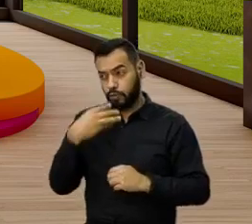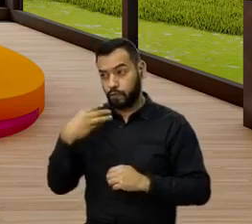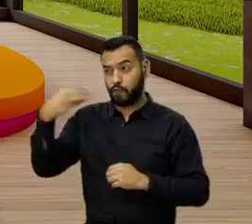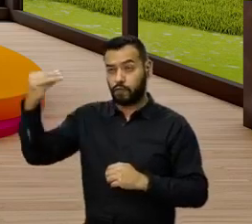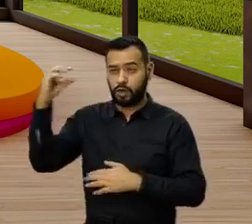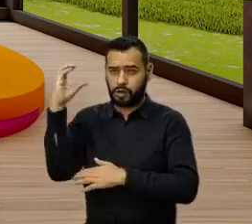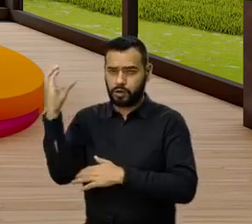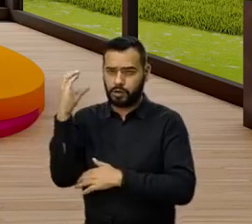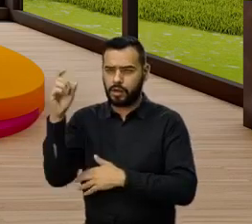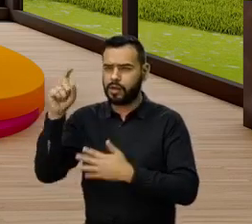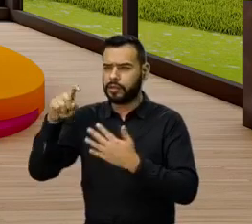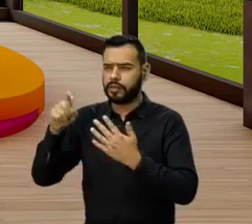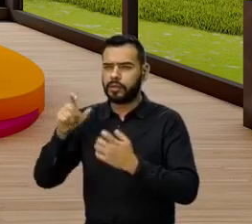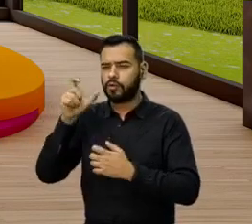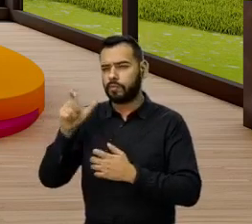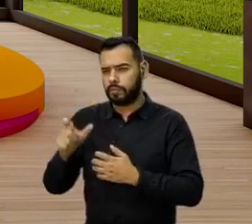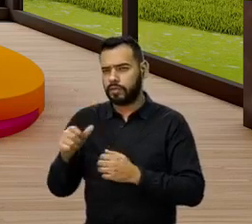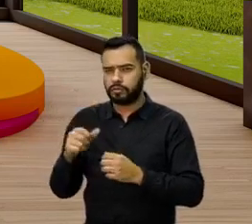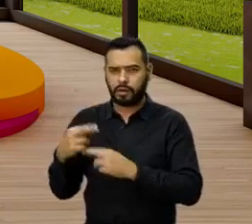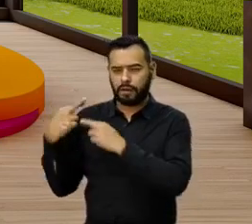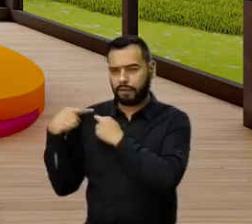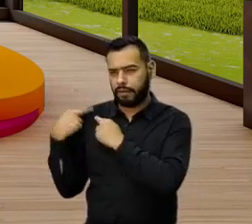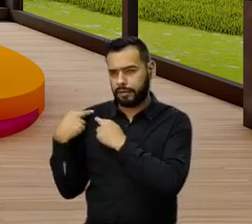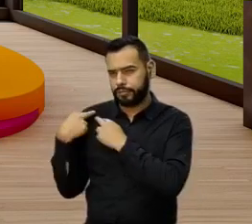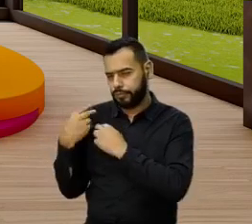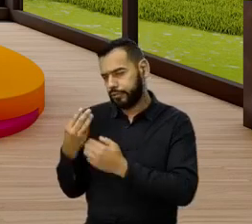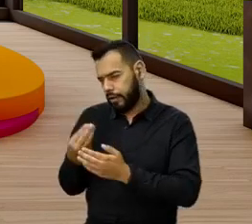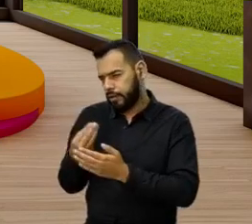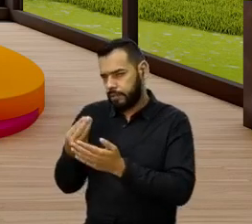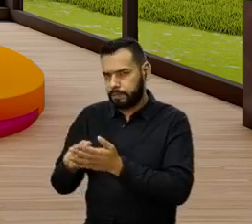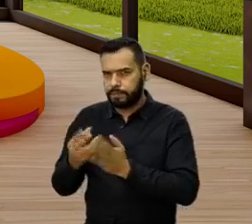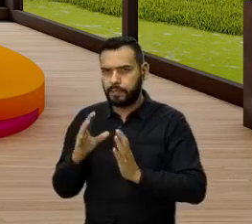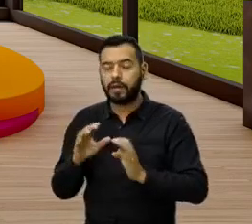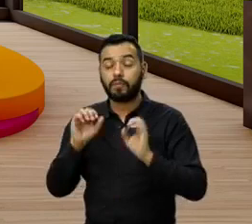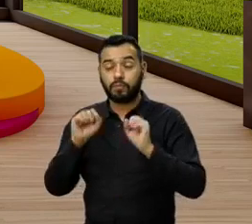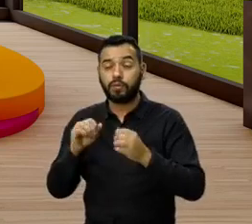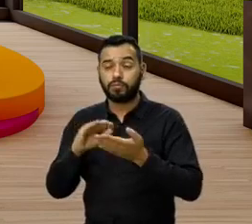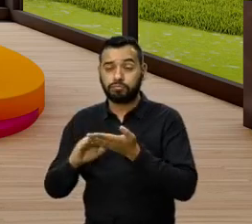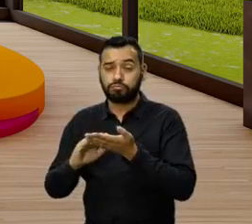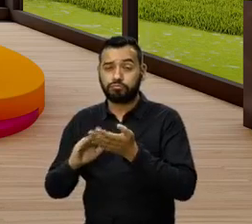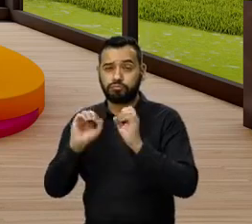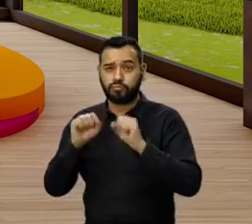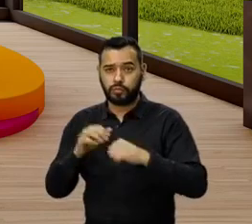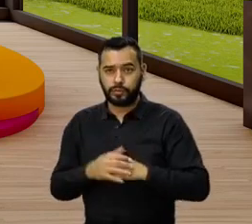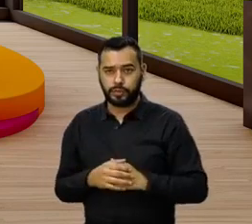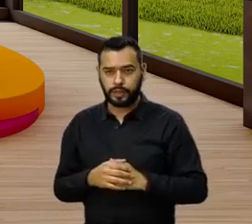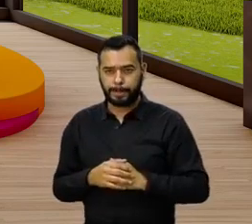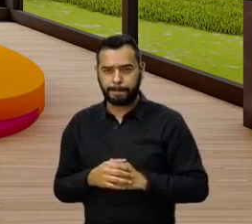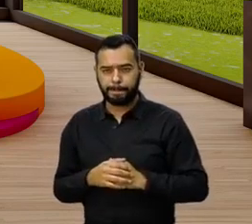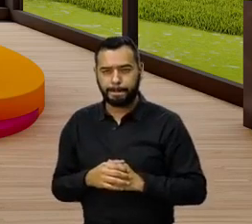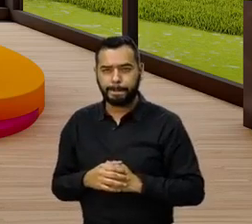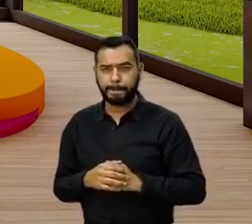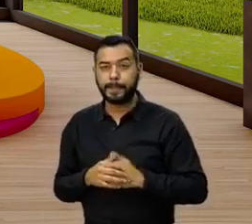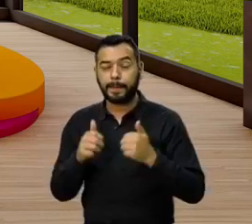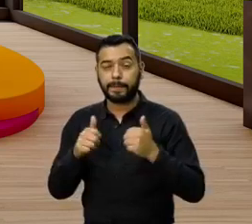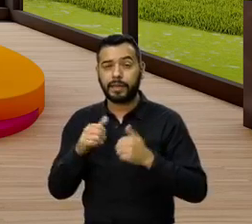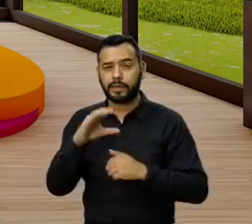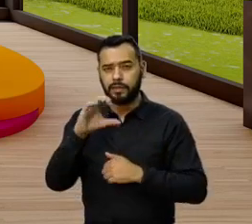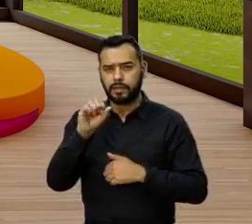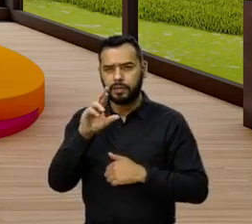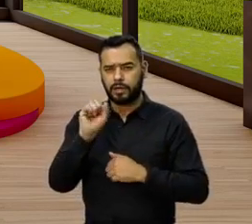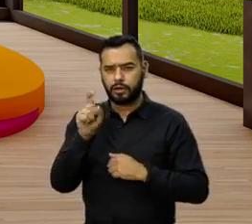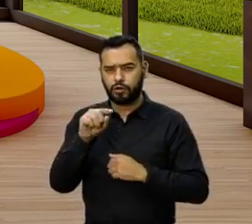de colombia pues necesitamos una persona que esté como responsable del caso pero lo podemos manejar claro que sí yo vi el inah